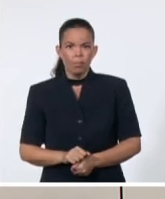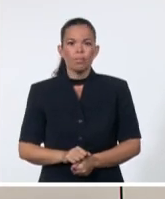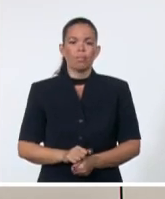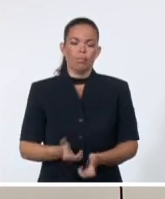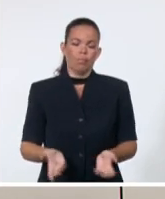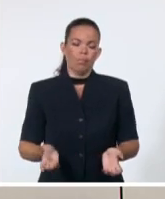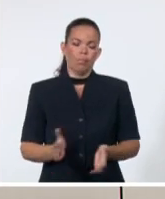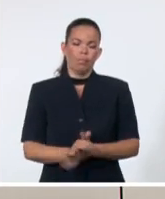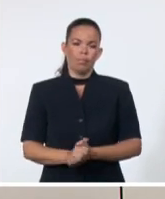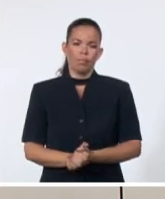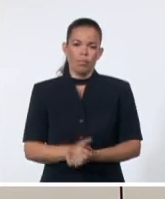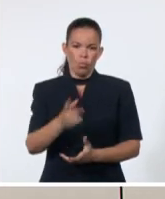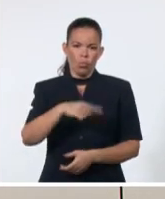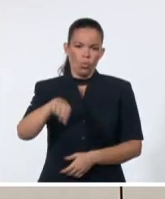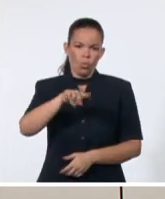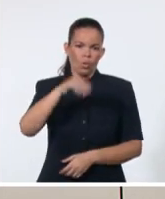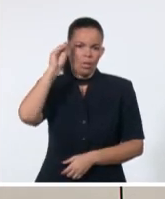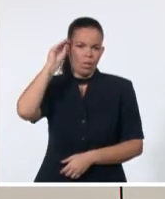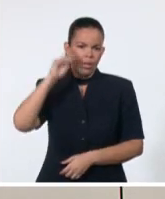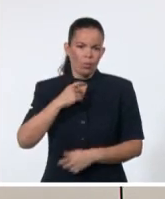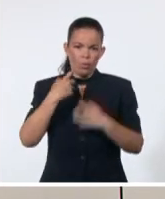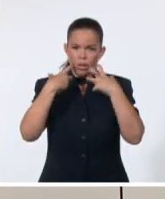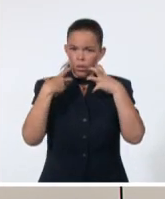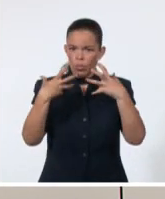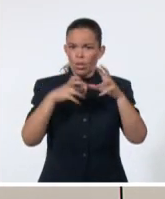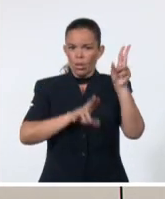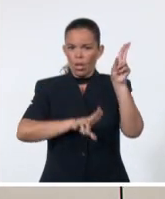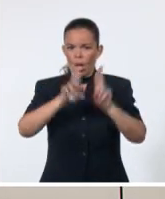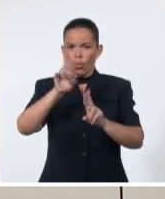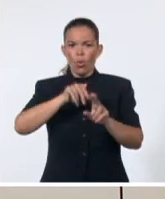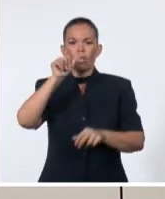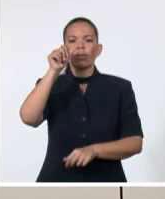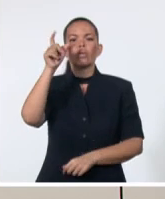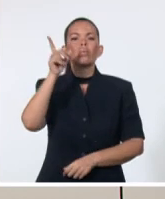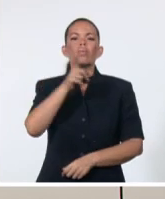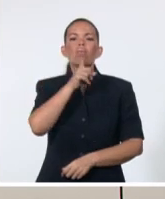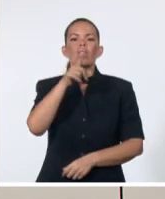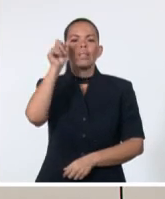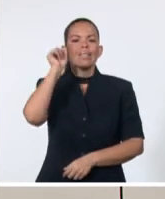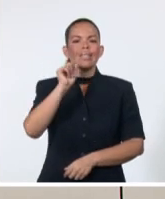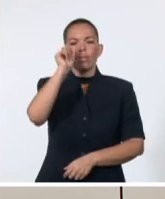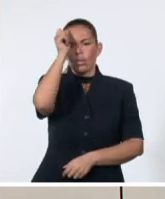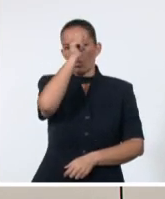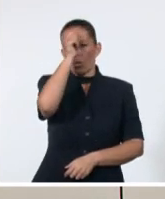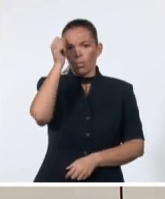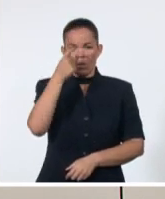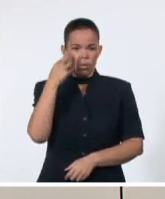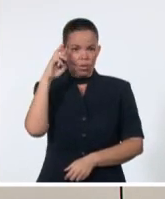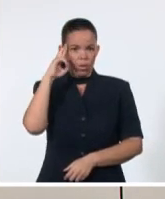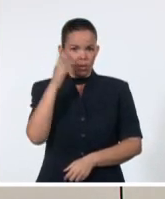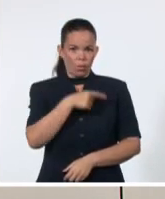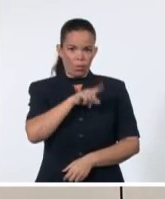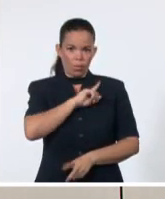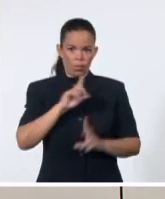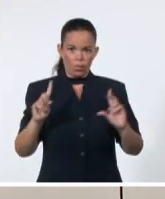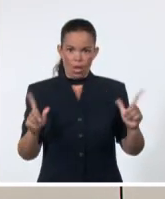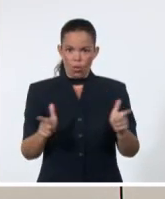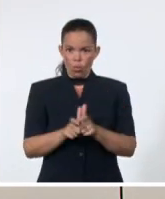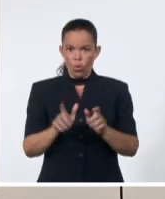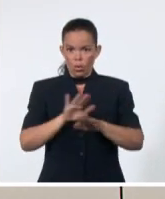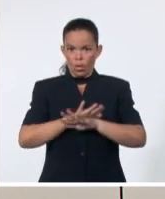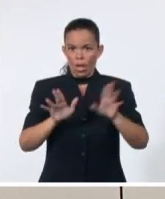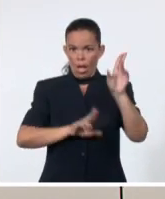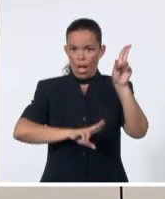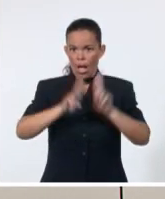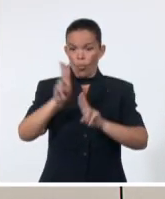televidentes la importancia de los acuerdos de este fin de semana entre el gobierno y la oposición. El fondo es un mecanismo práctico para el manejo de